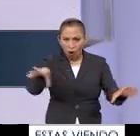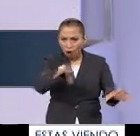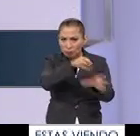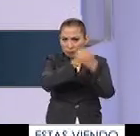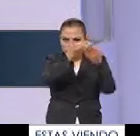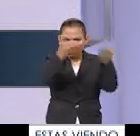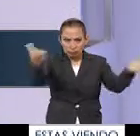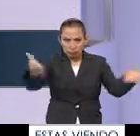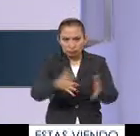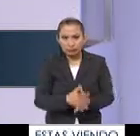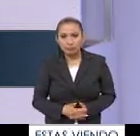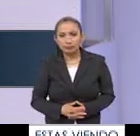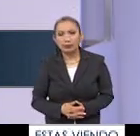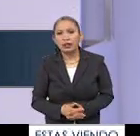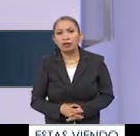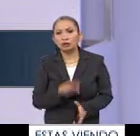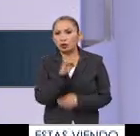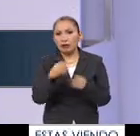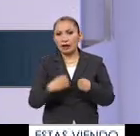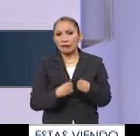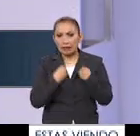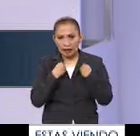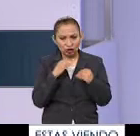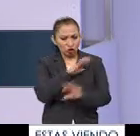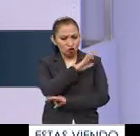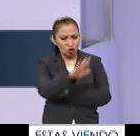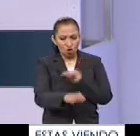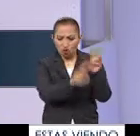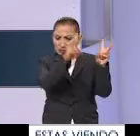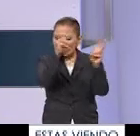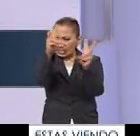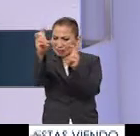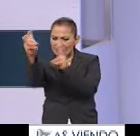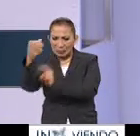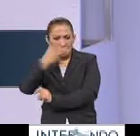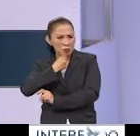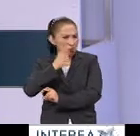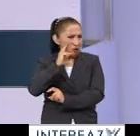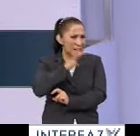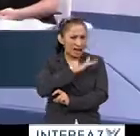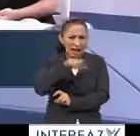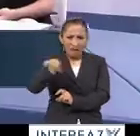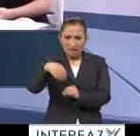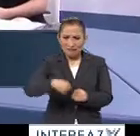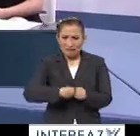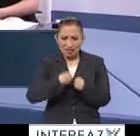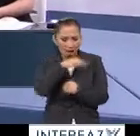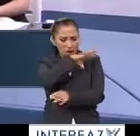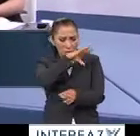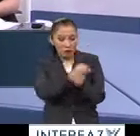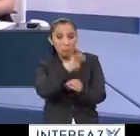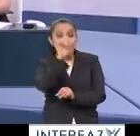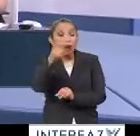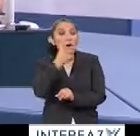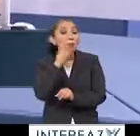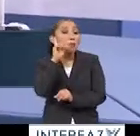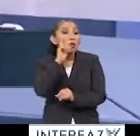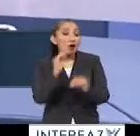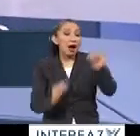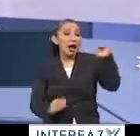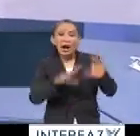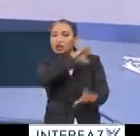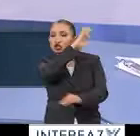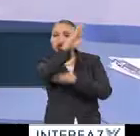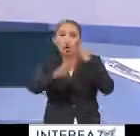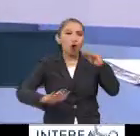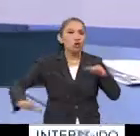más amplio. Sí, en todas las políticas públicas, en todas las temáticas, en todas las políticas públicas, porque la desigualdad de género se encuentra inmersa